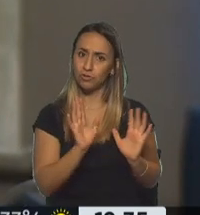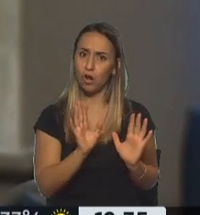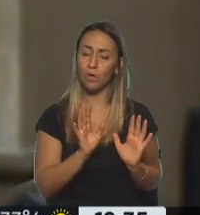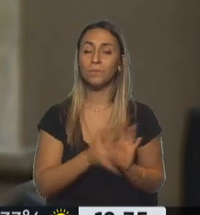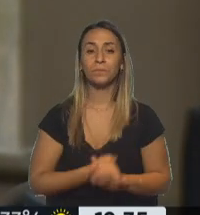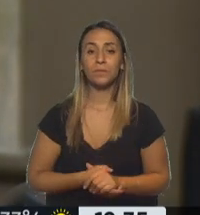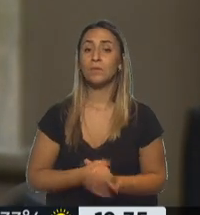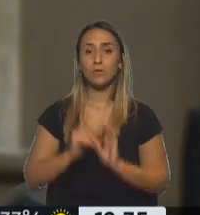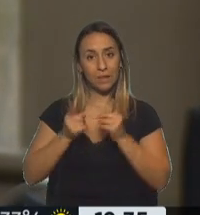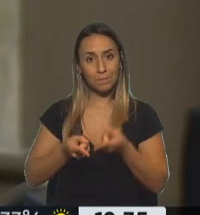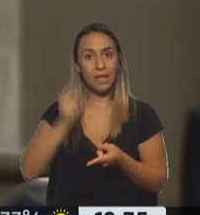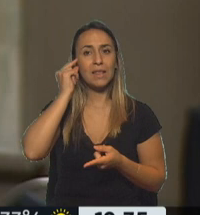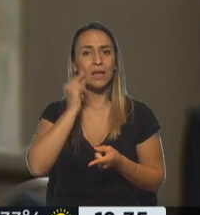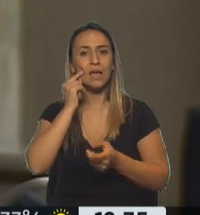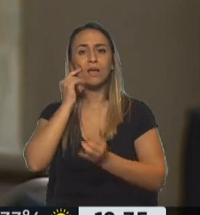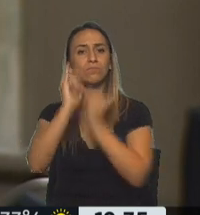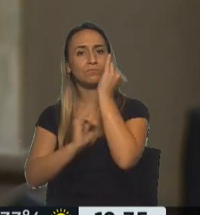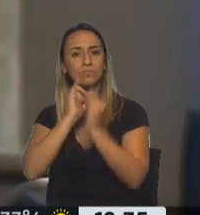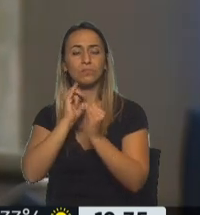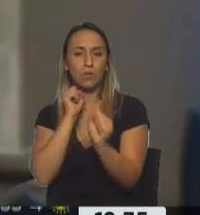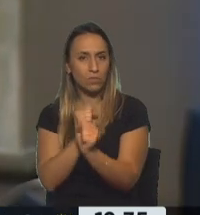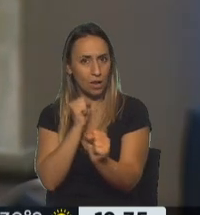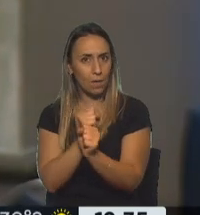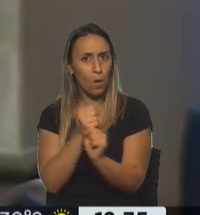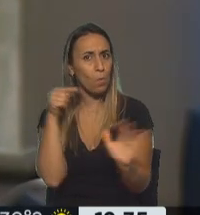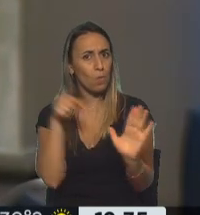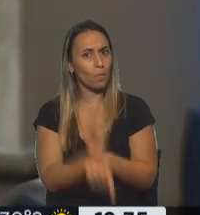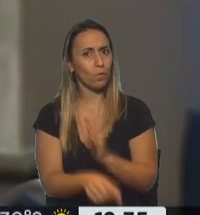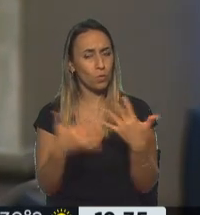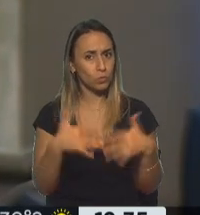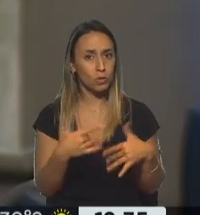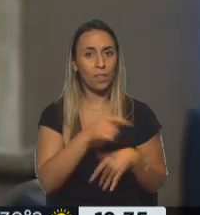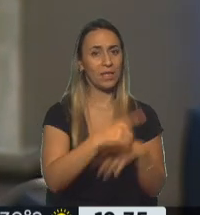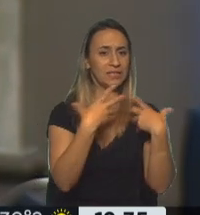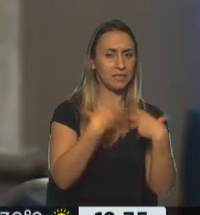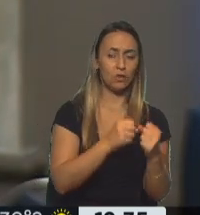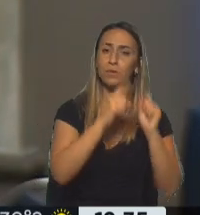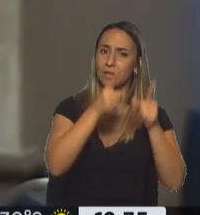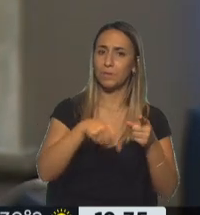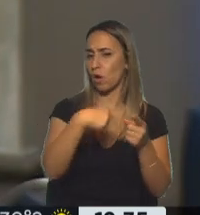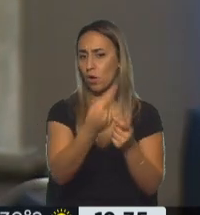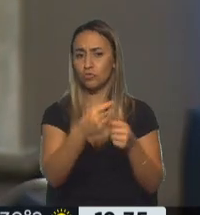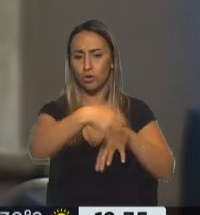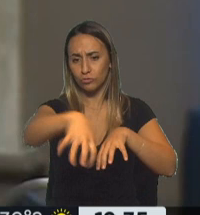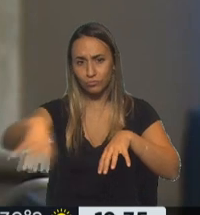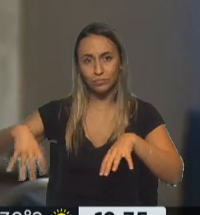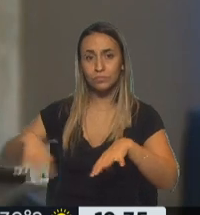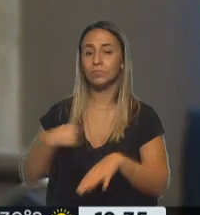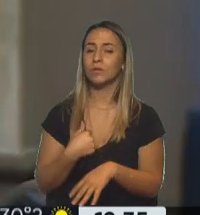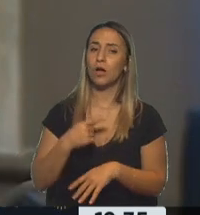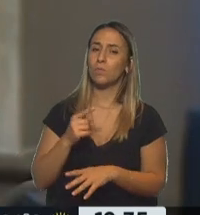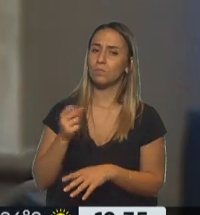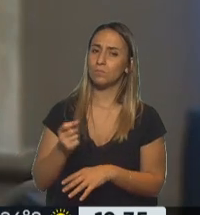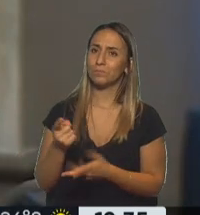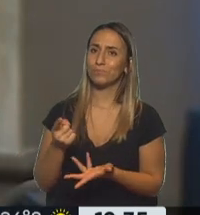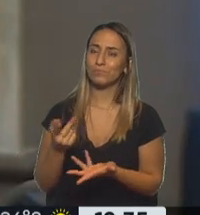un trabajo muy profundo en todas las áreas, en salud también, pero en todas las áreas, y me parece que lo más importante es el contexto en el cual lo dijo, el